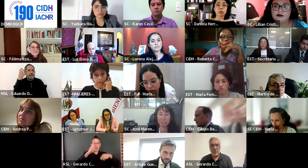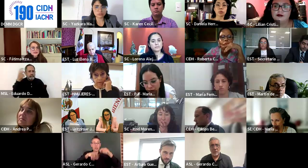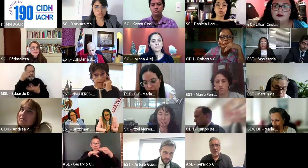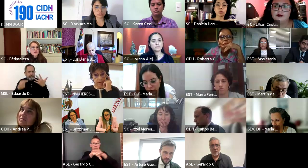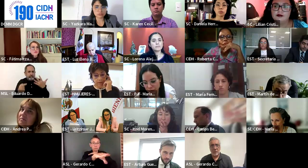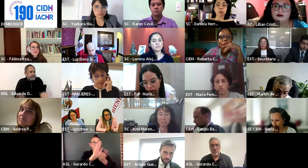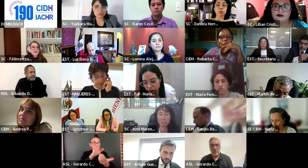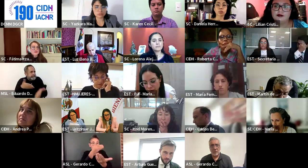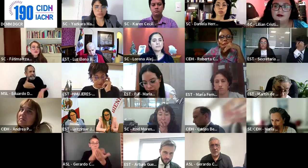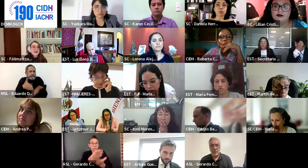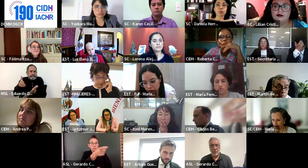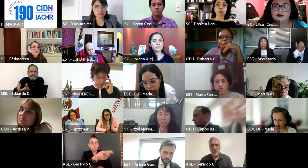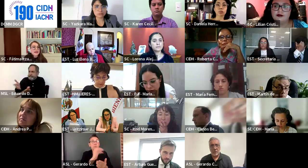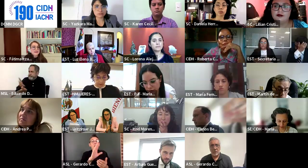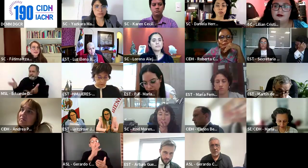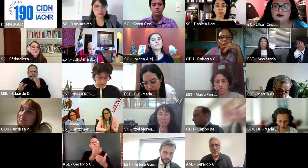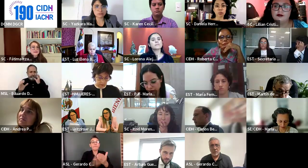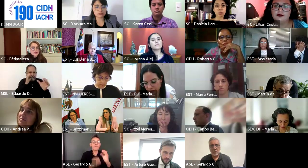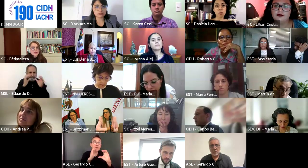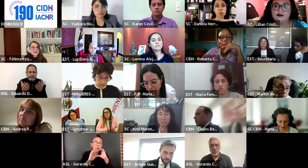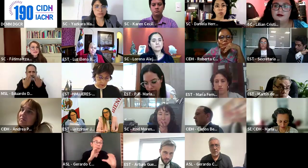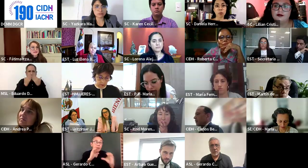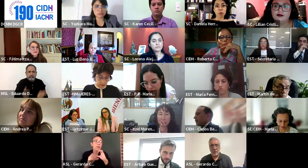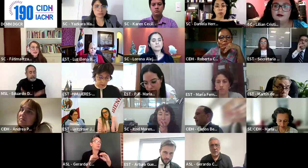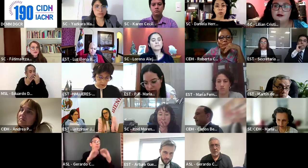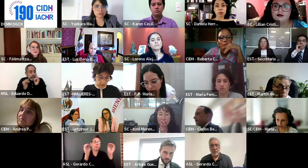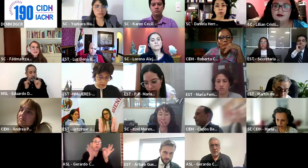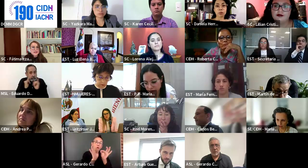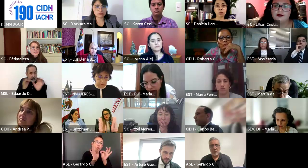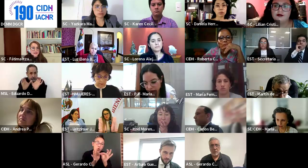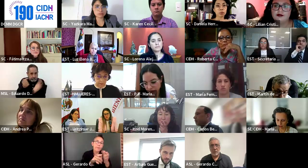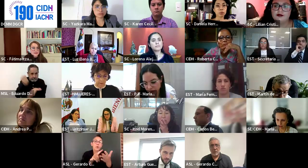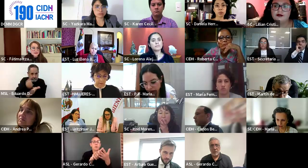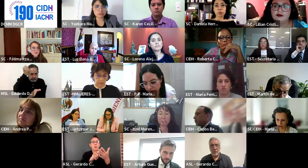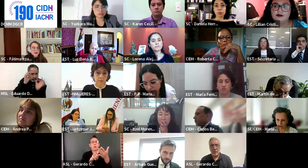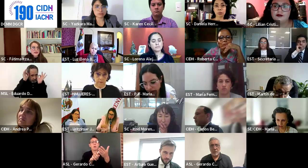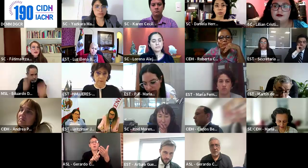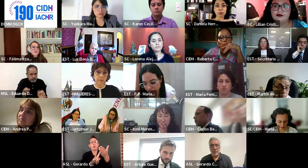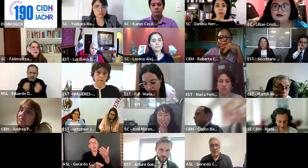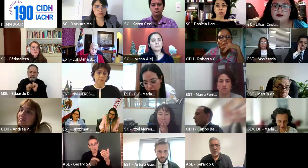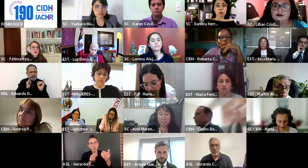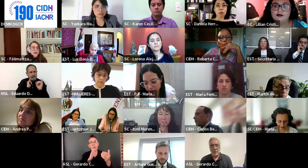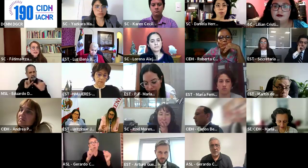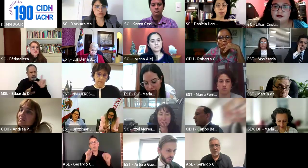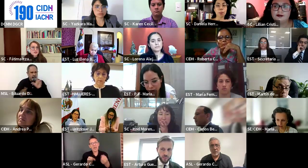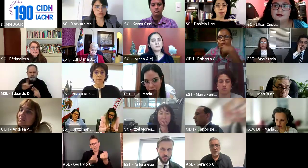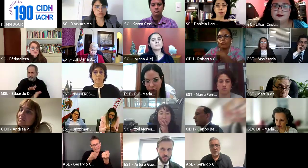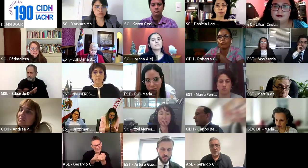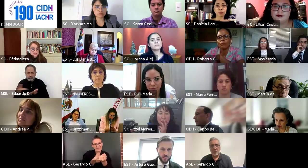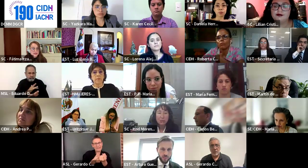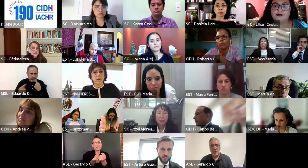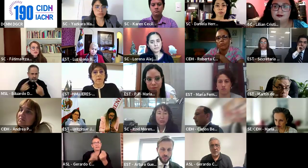la falta de comunicación, la falta de intérpretes certificados que realmente puedan apoyar a mujeres